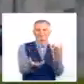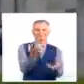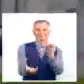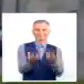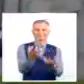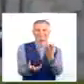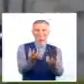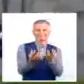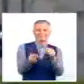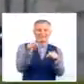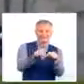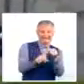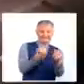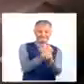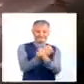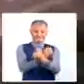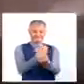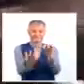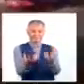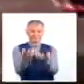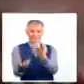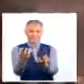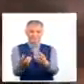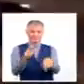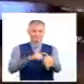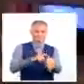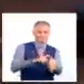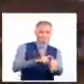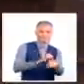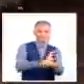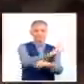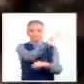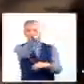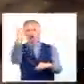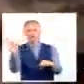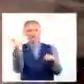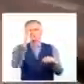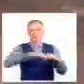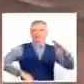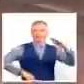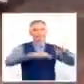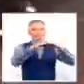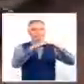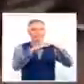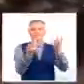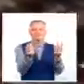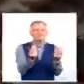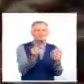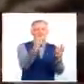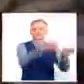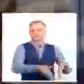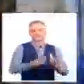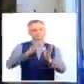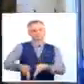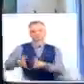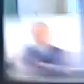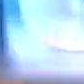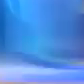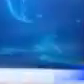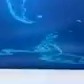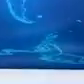pues el crematorio local, operativo a las 24 horas del día, no da abasto con las crecientes cifras de muertes diarias.